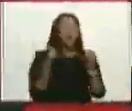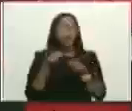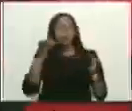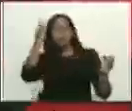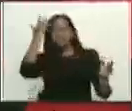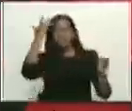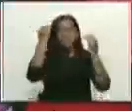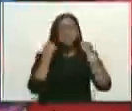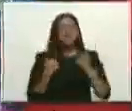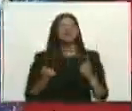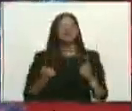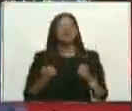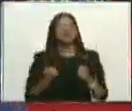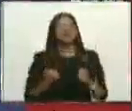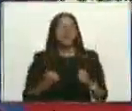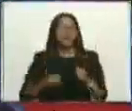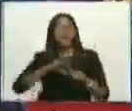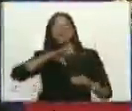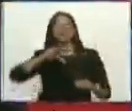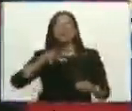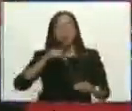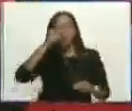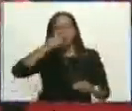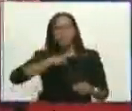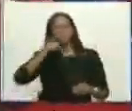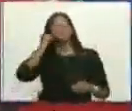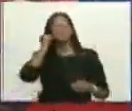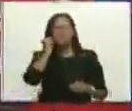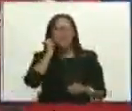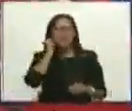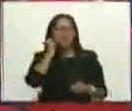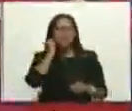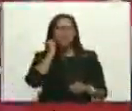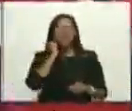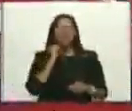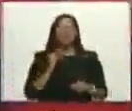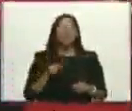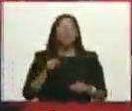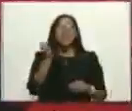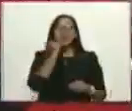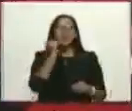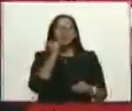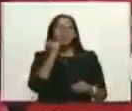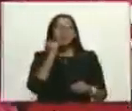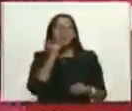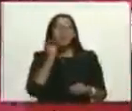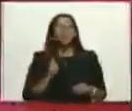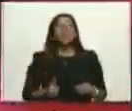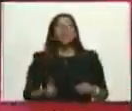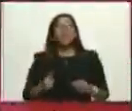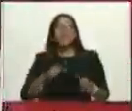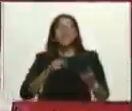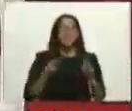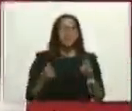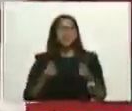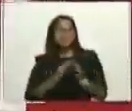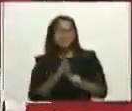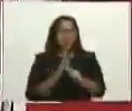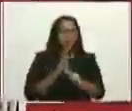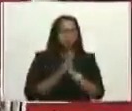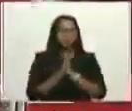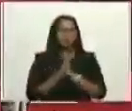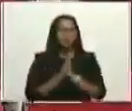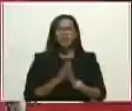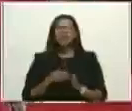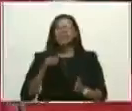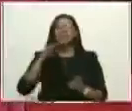disfrace, el mañoso, la mañosa, el bandido, el corrupto, el mafioso, esté